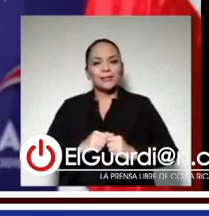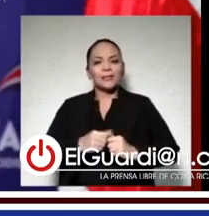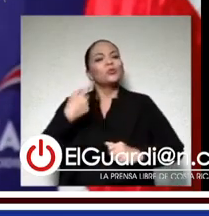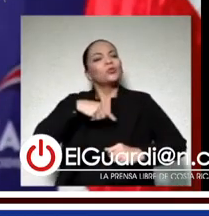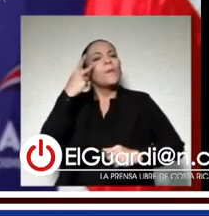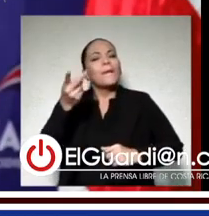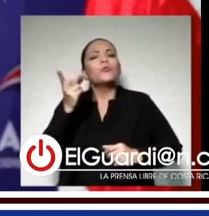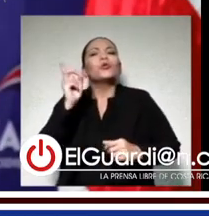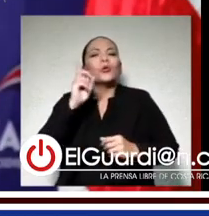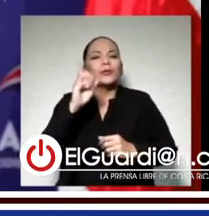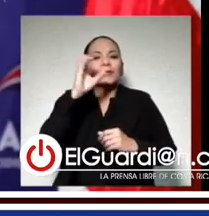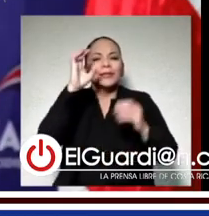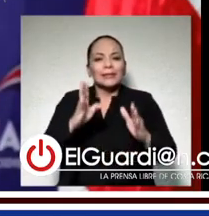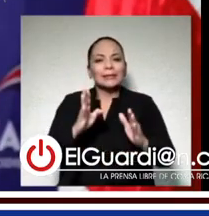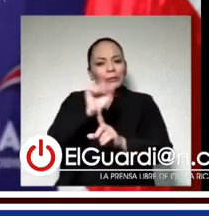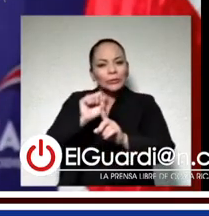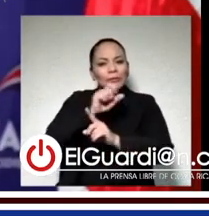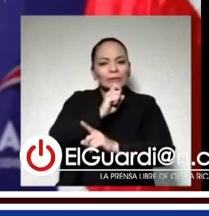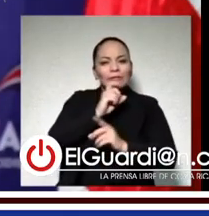zapato al costarricense?